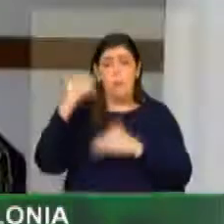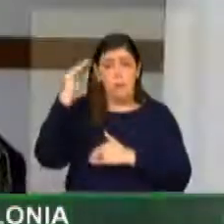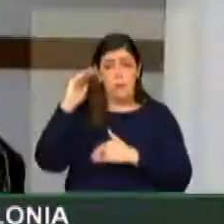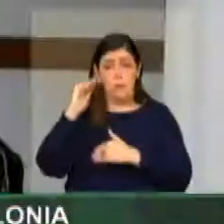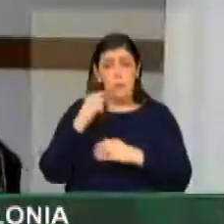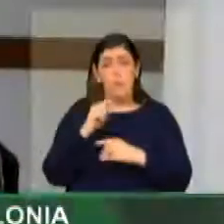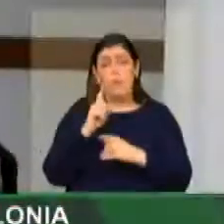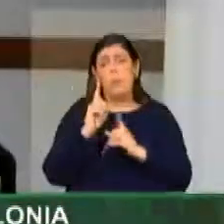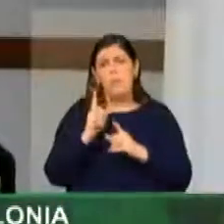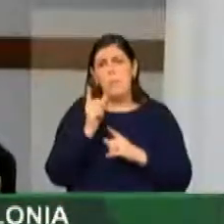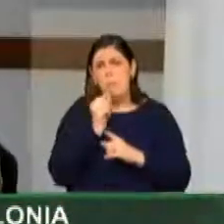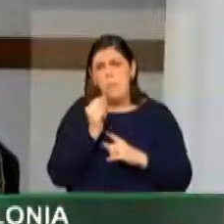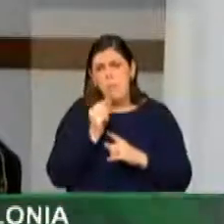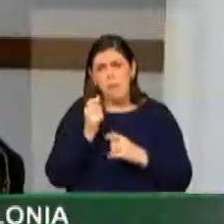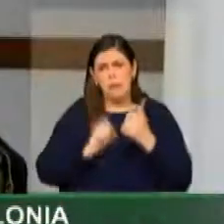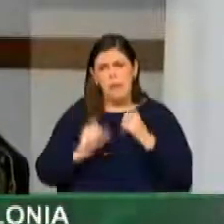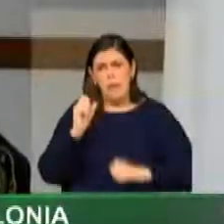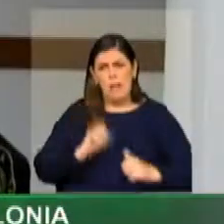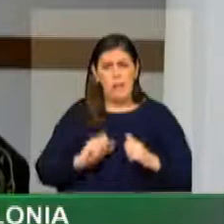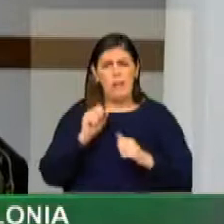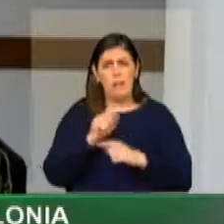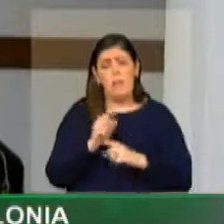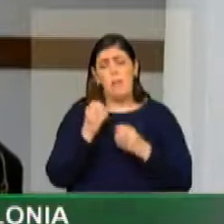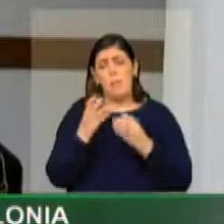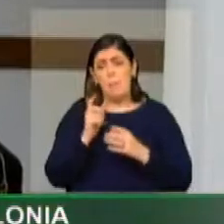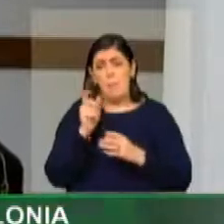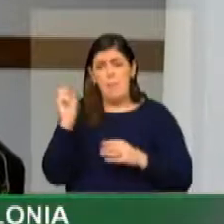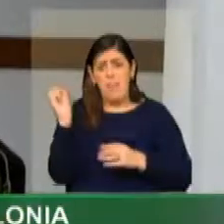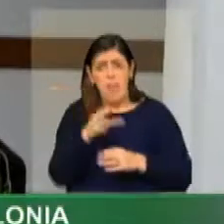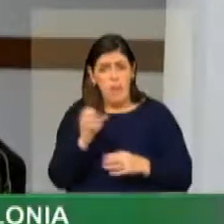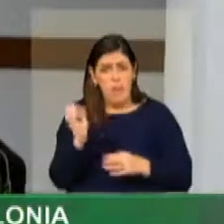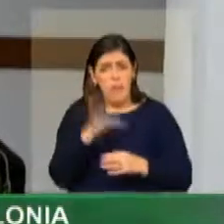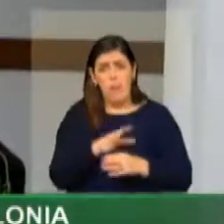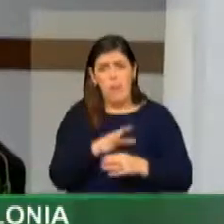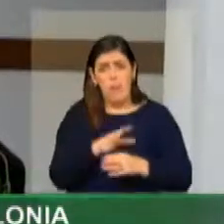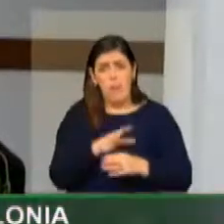también resultaron varios policías con lesiones producto de las piedras, ¿verdad?